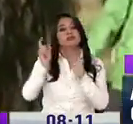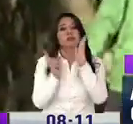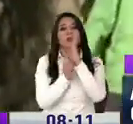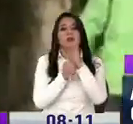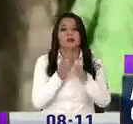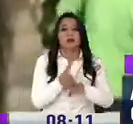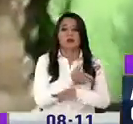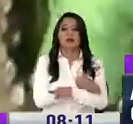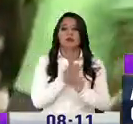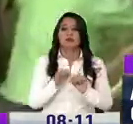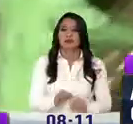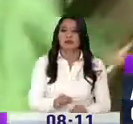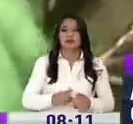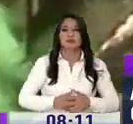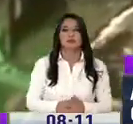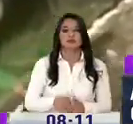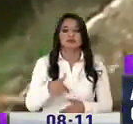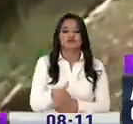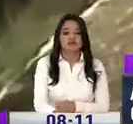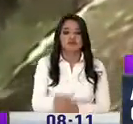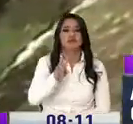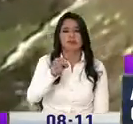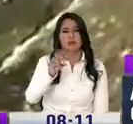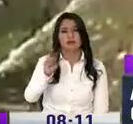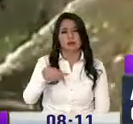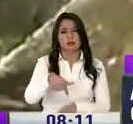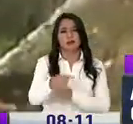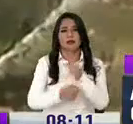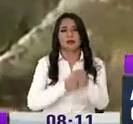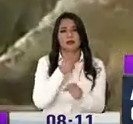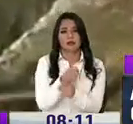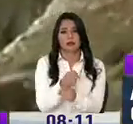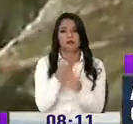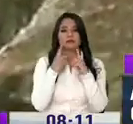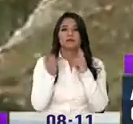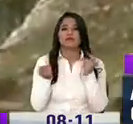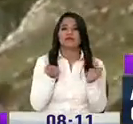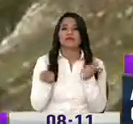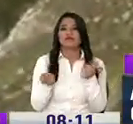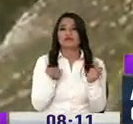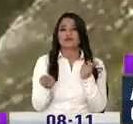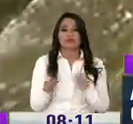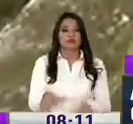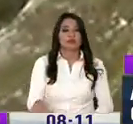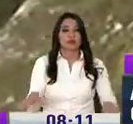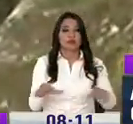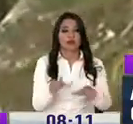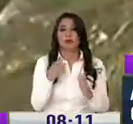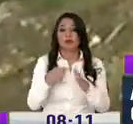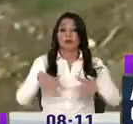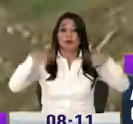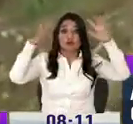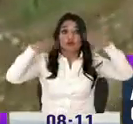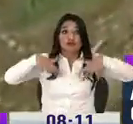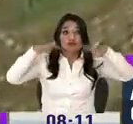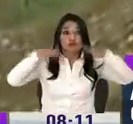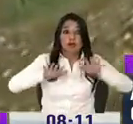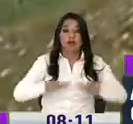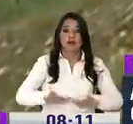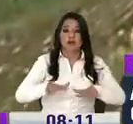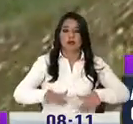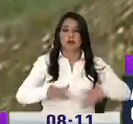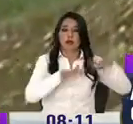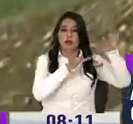temprana este año, en el que se va a monitorear cuáles son, en este caso, las lluvias que ocurren en la parte alta